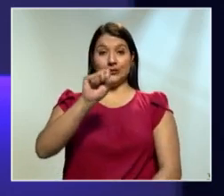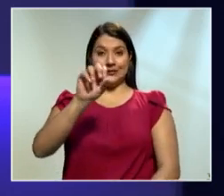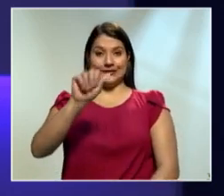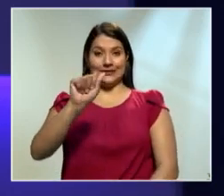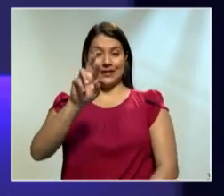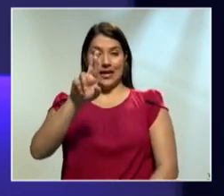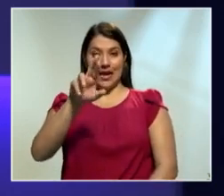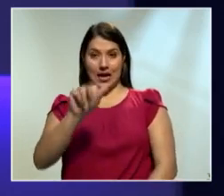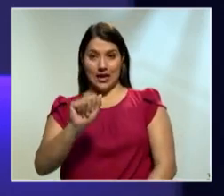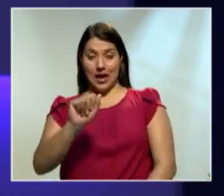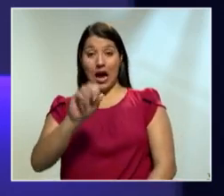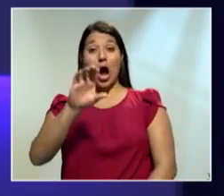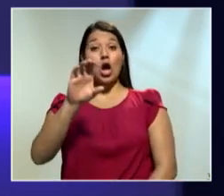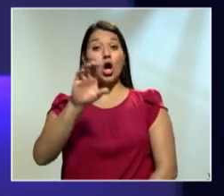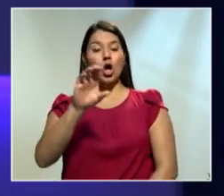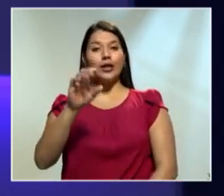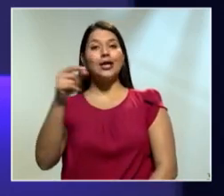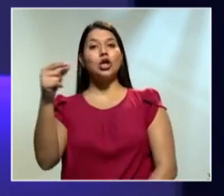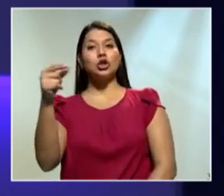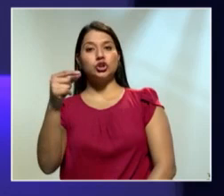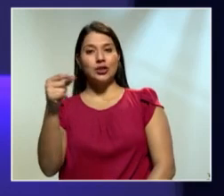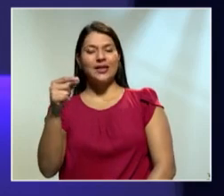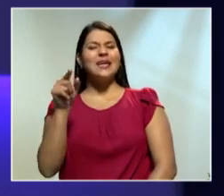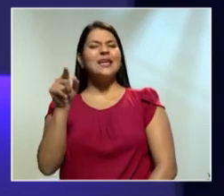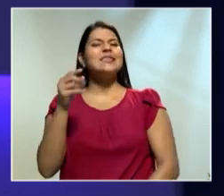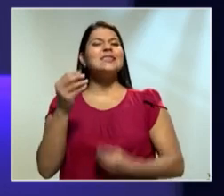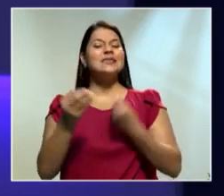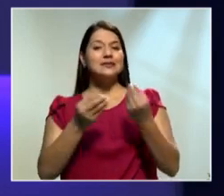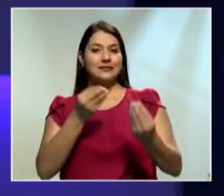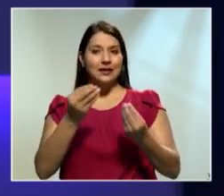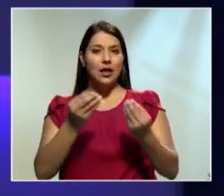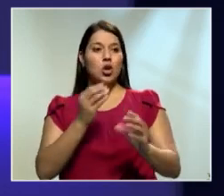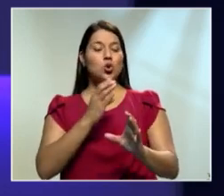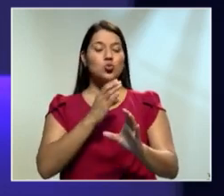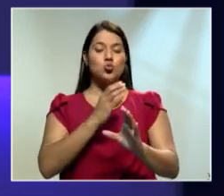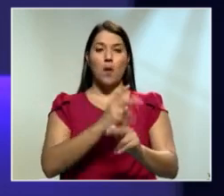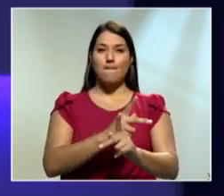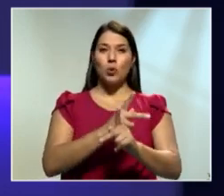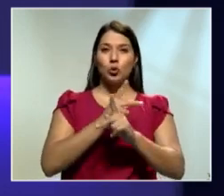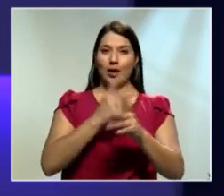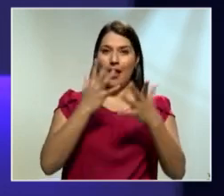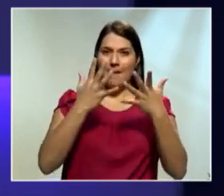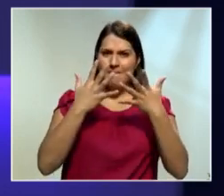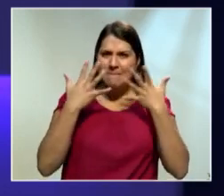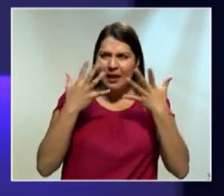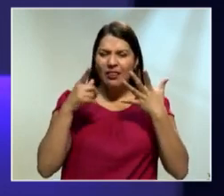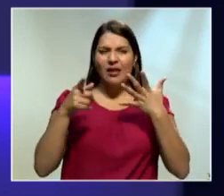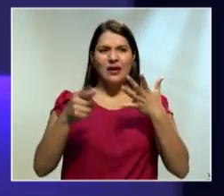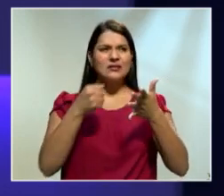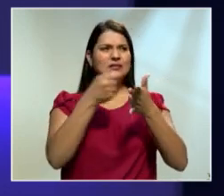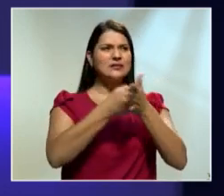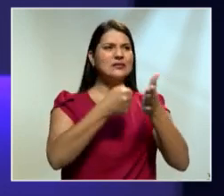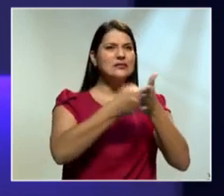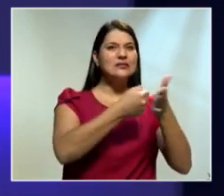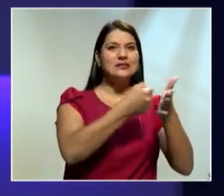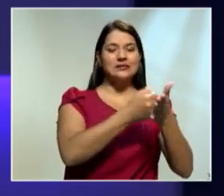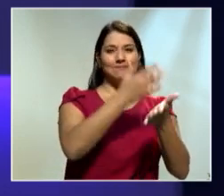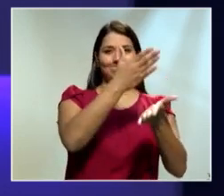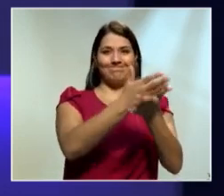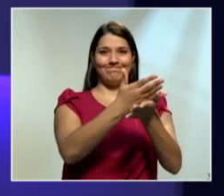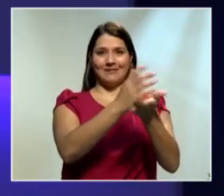joven gestora de recursos ambientales, activista contra el cambio climático y consultora en temas de